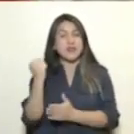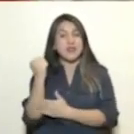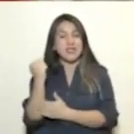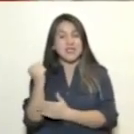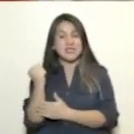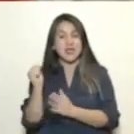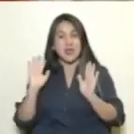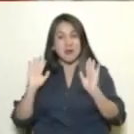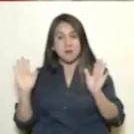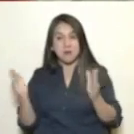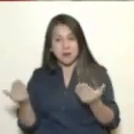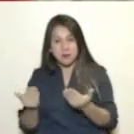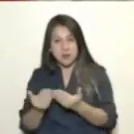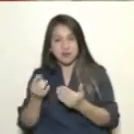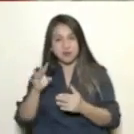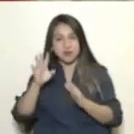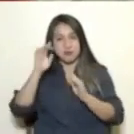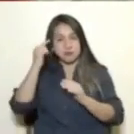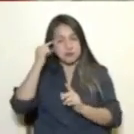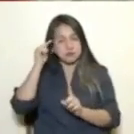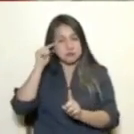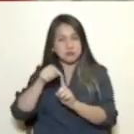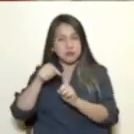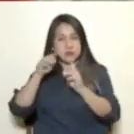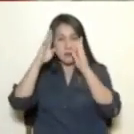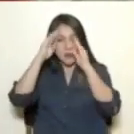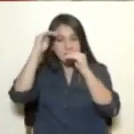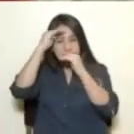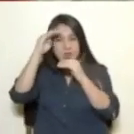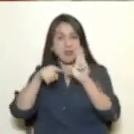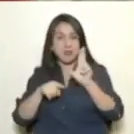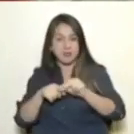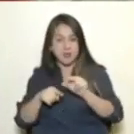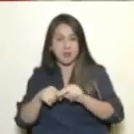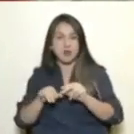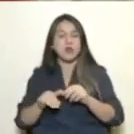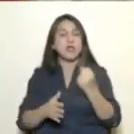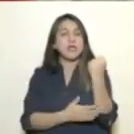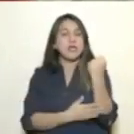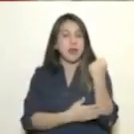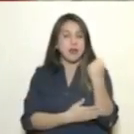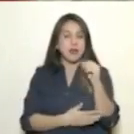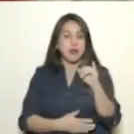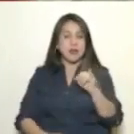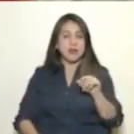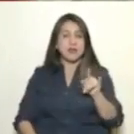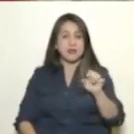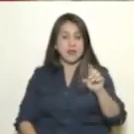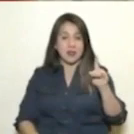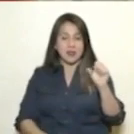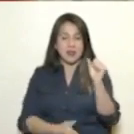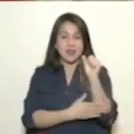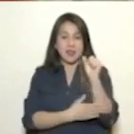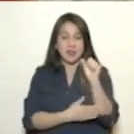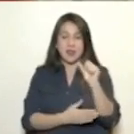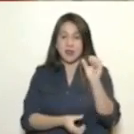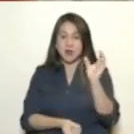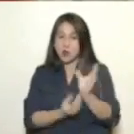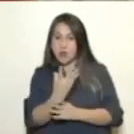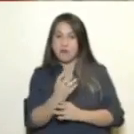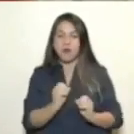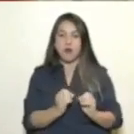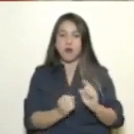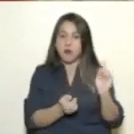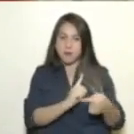en paradigmas antiguos o en visiones. ¿Y la izquierda? ¿La izquierda se renovó? ¿La izquierda no está